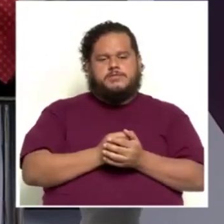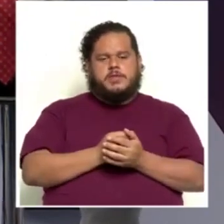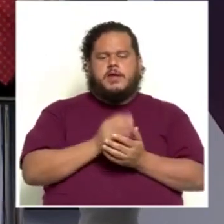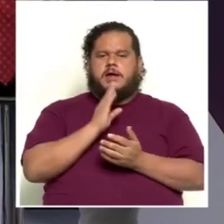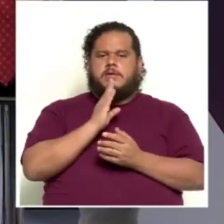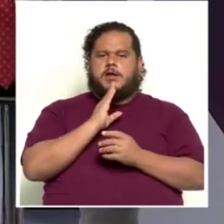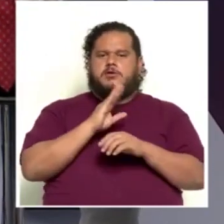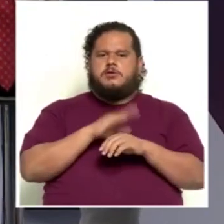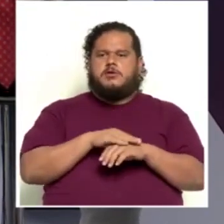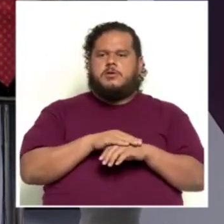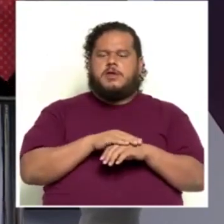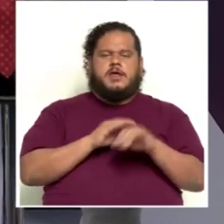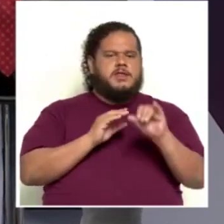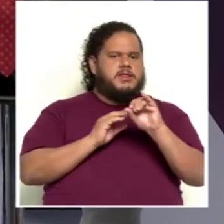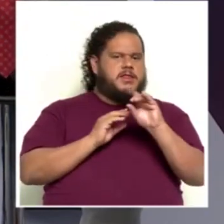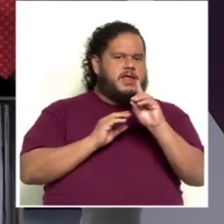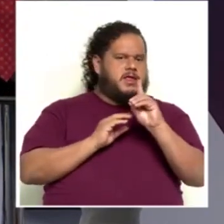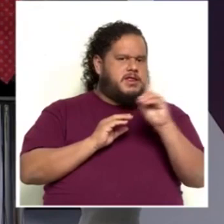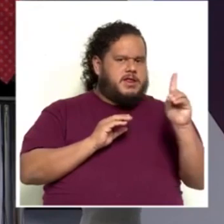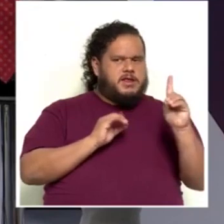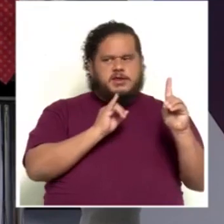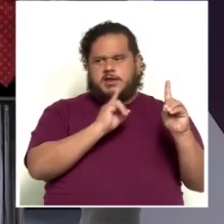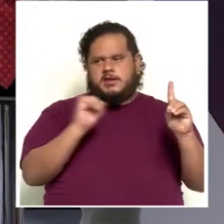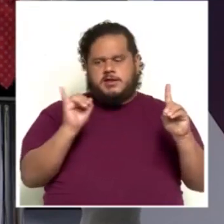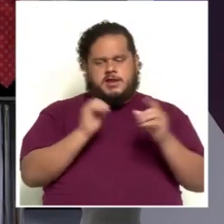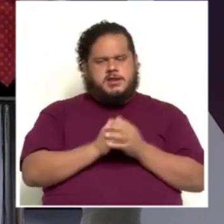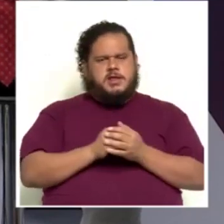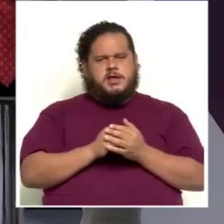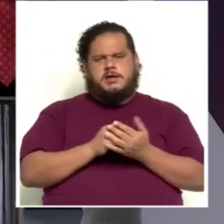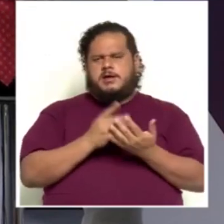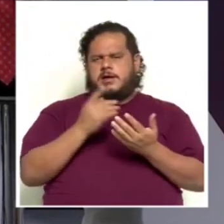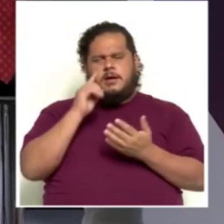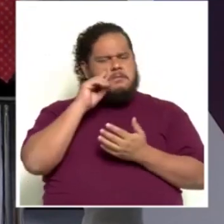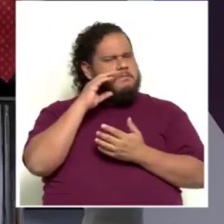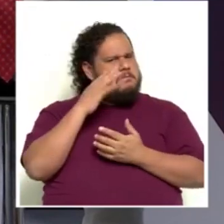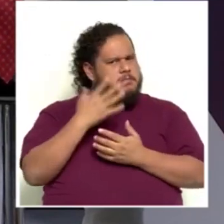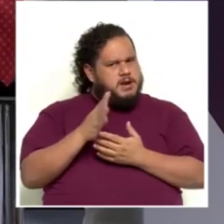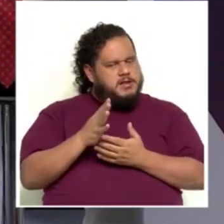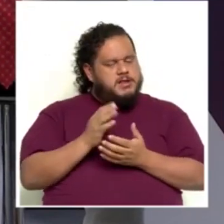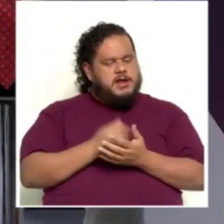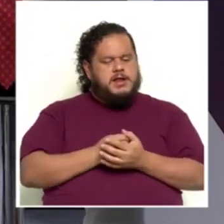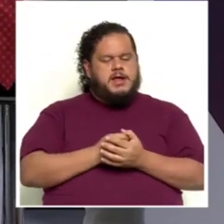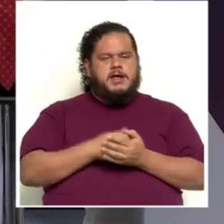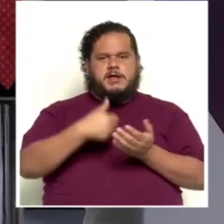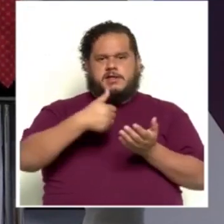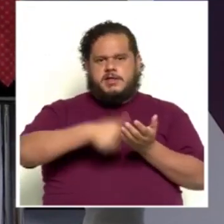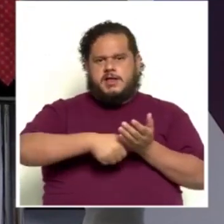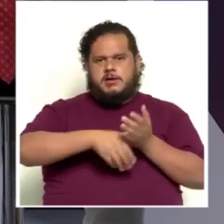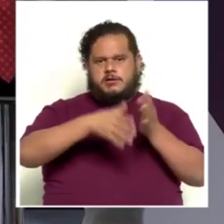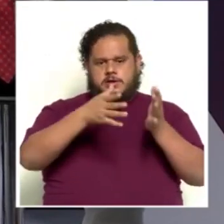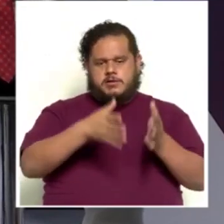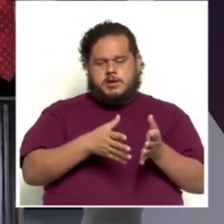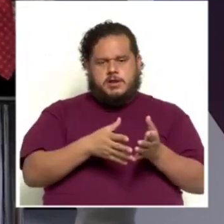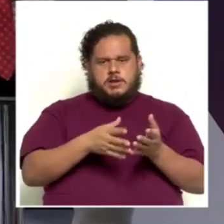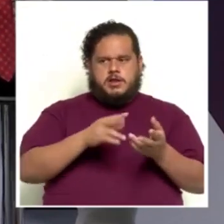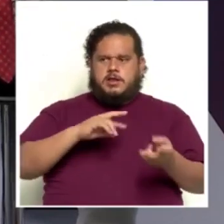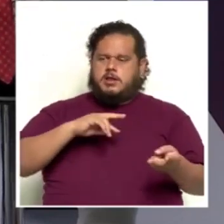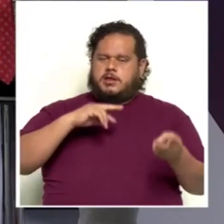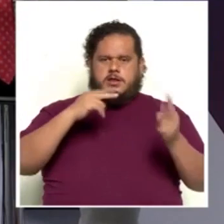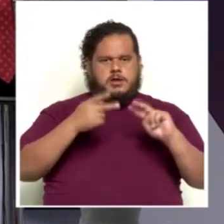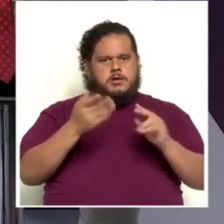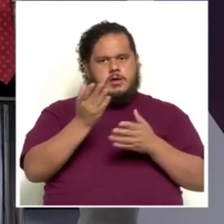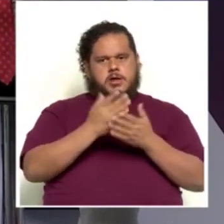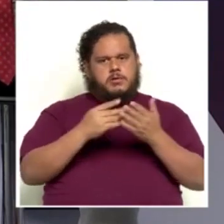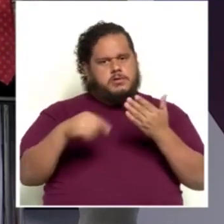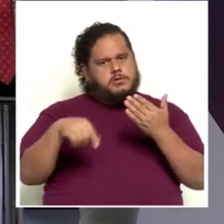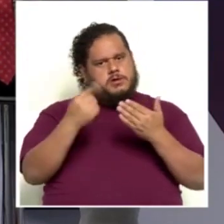términos derecha-izquierda. Daría la impresión de que el electorado giró unos